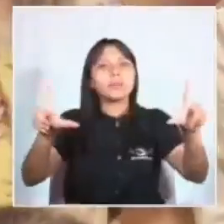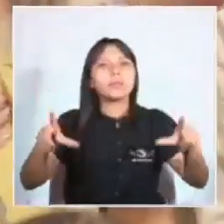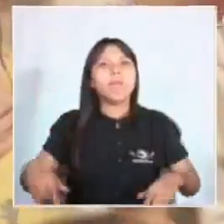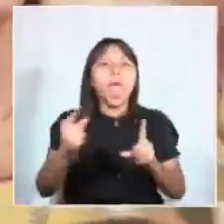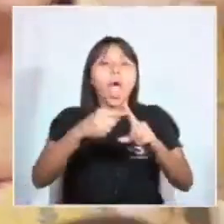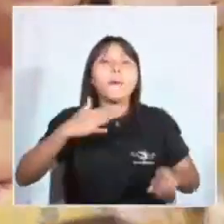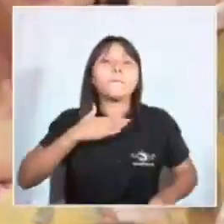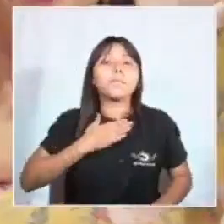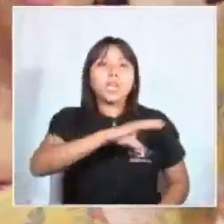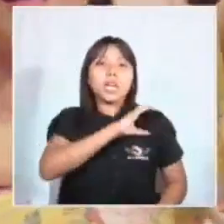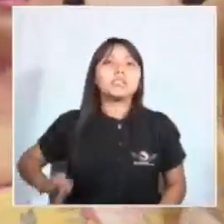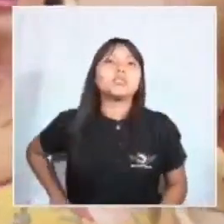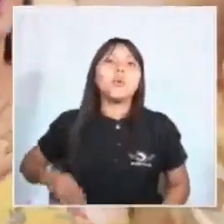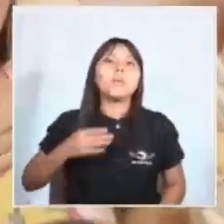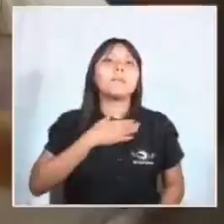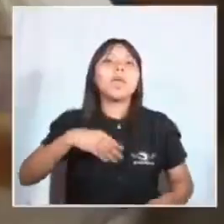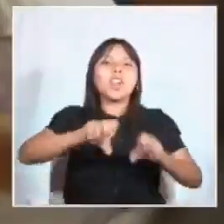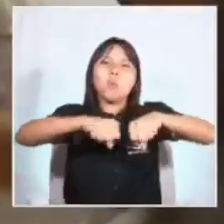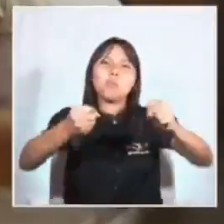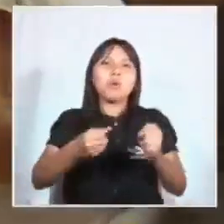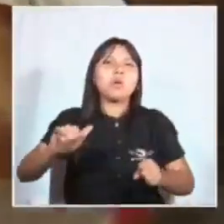A mí Cristo me rompió las cadenas.